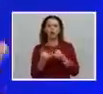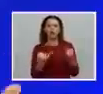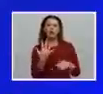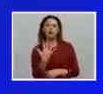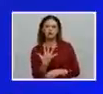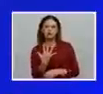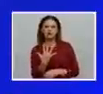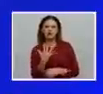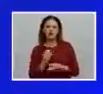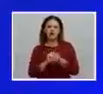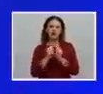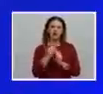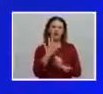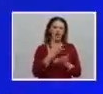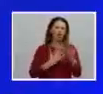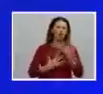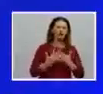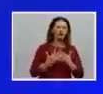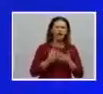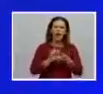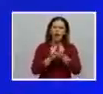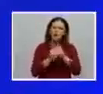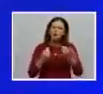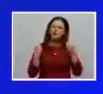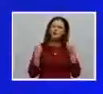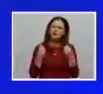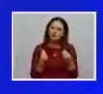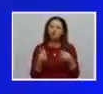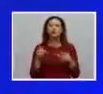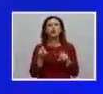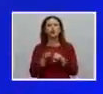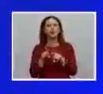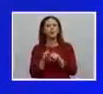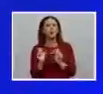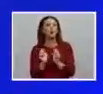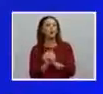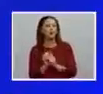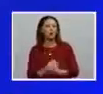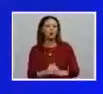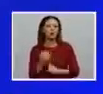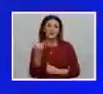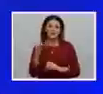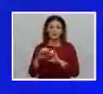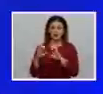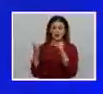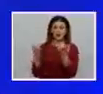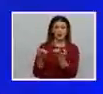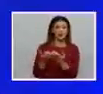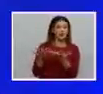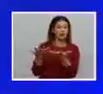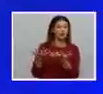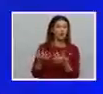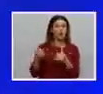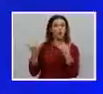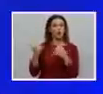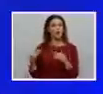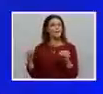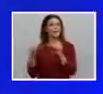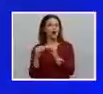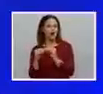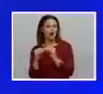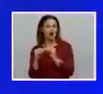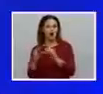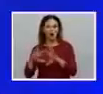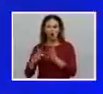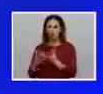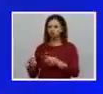tras vemos la línea de 5. Ha cambiado muchísimo también en cuanto a si es una selección que quiere jugar más con el